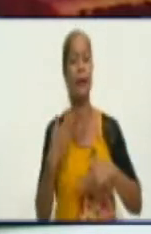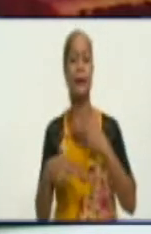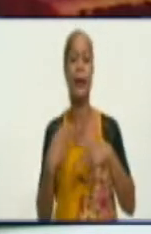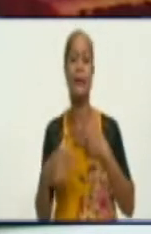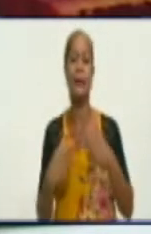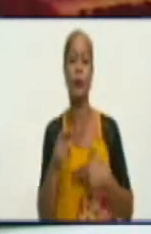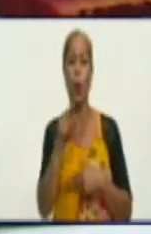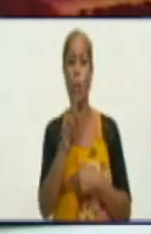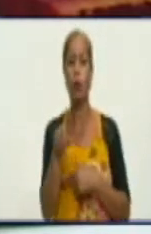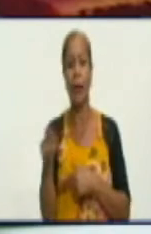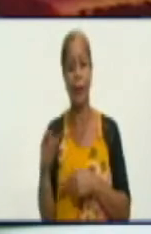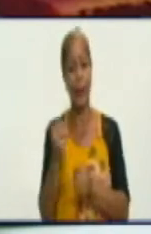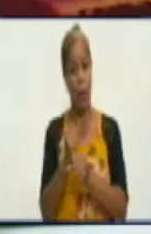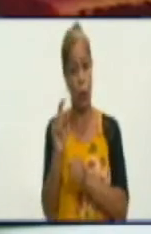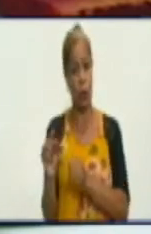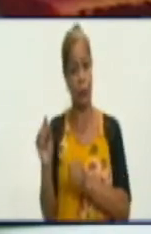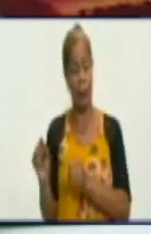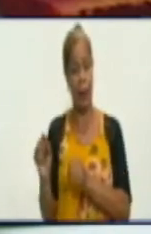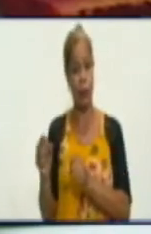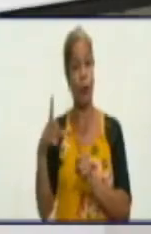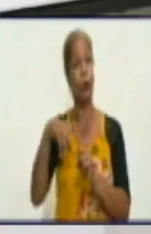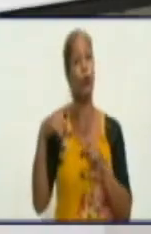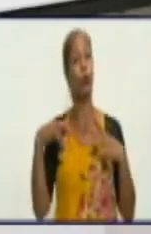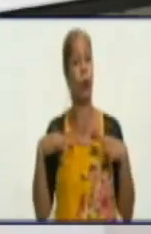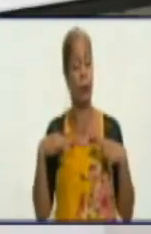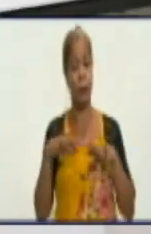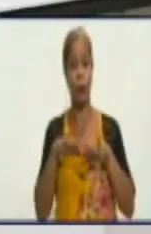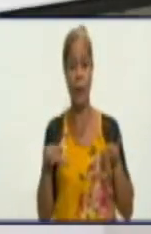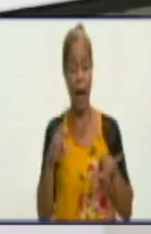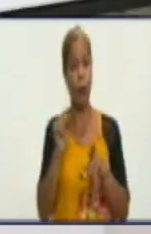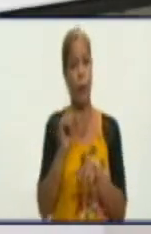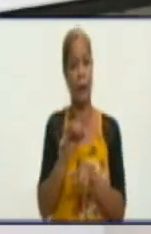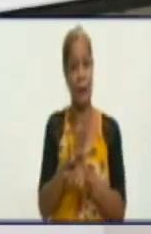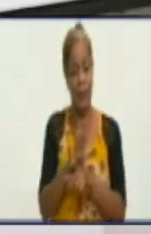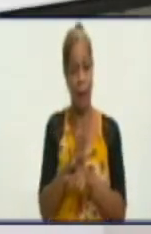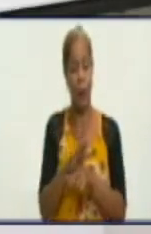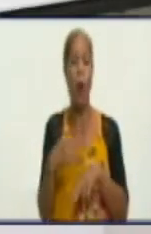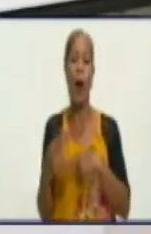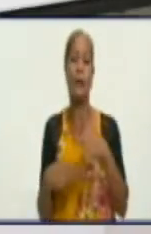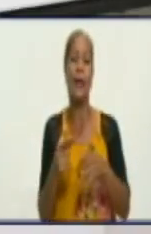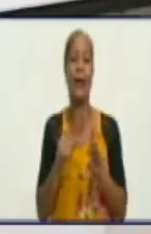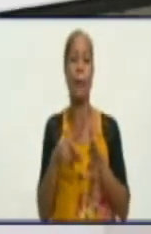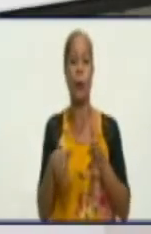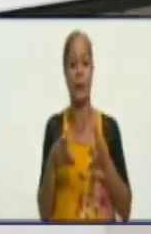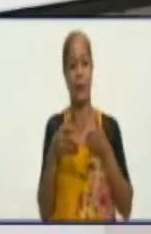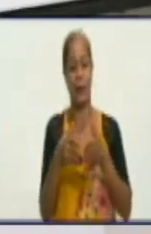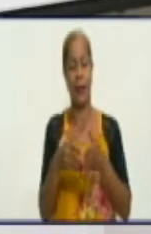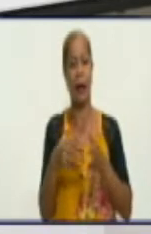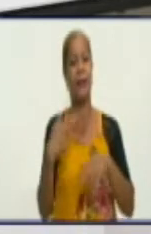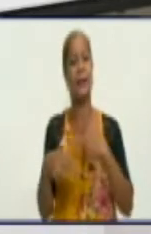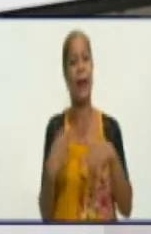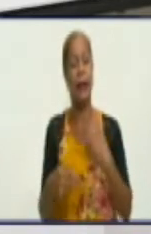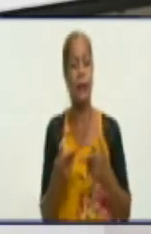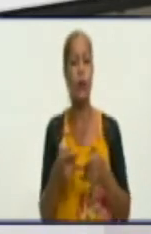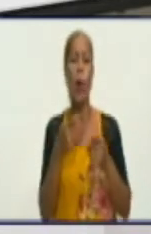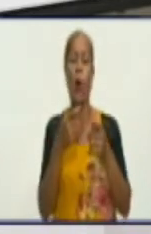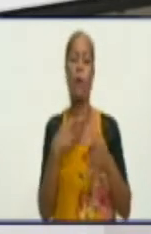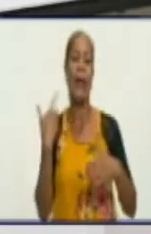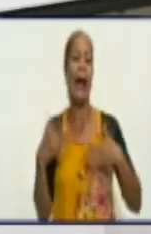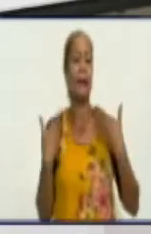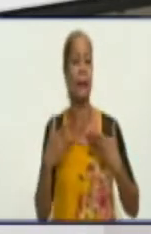días. Una jornada que ya se comenzó en nuestra provincia de Granma. Se han realizado actividades productivas,